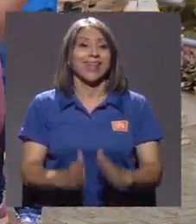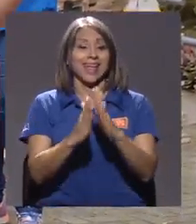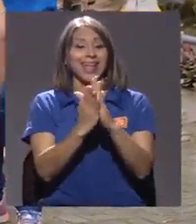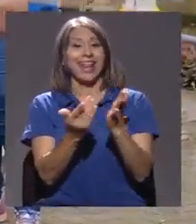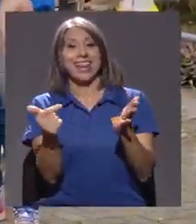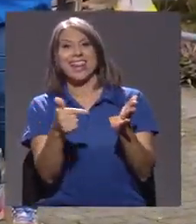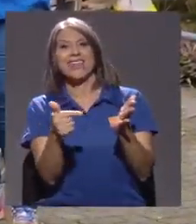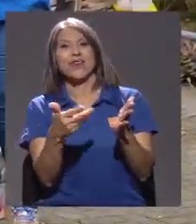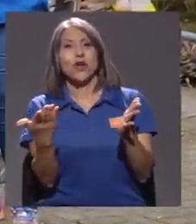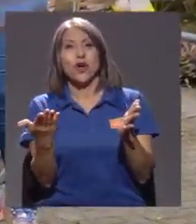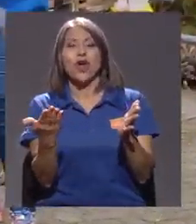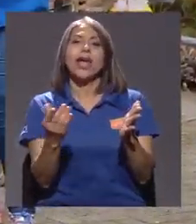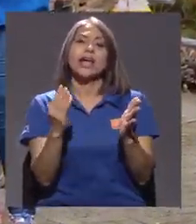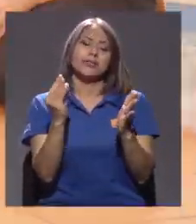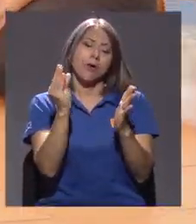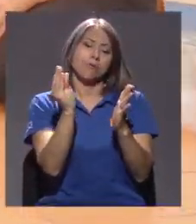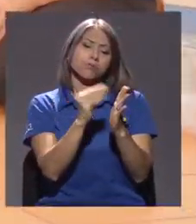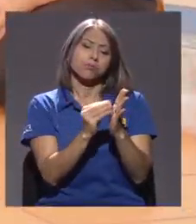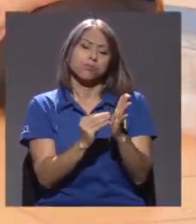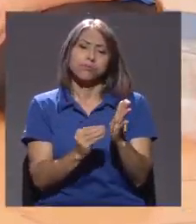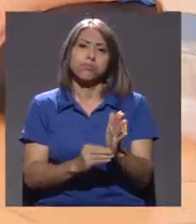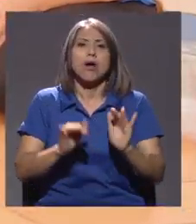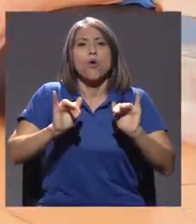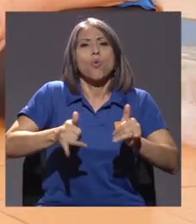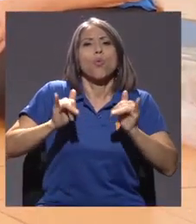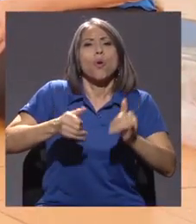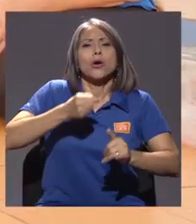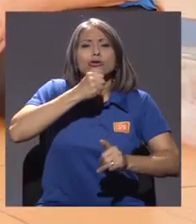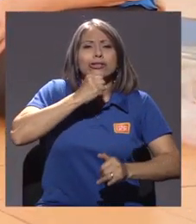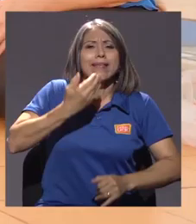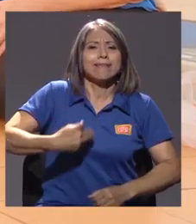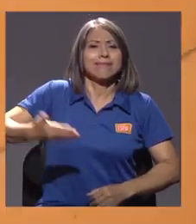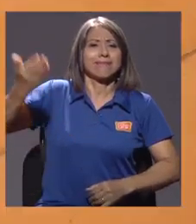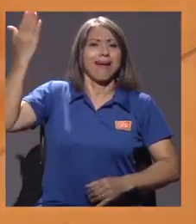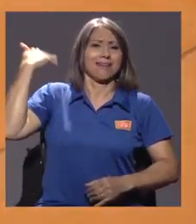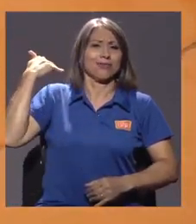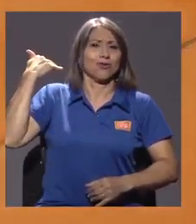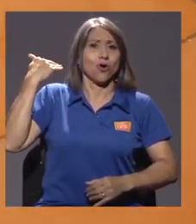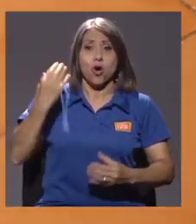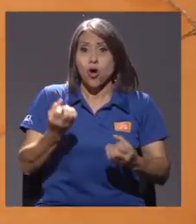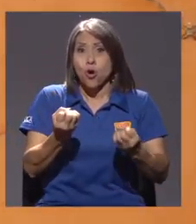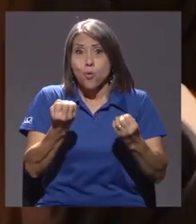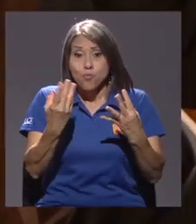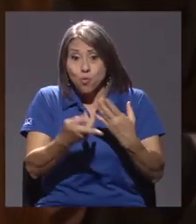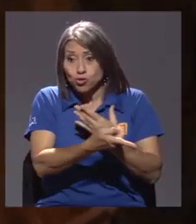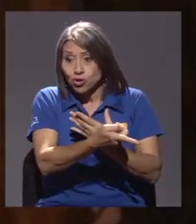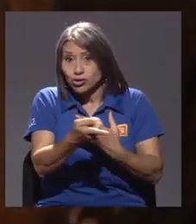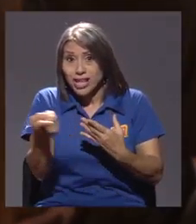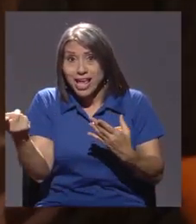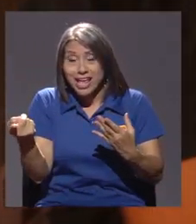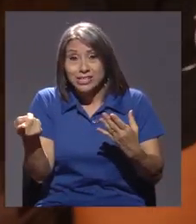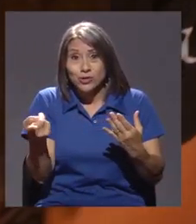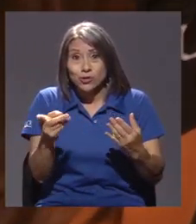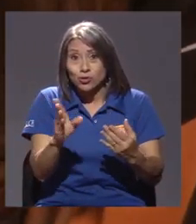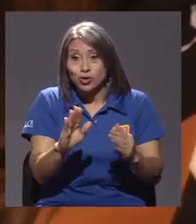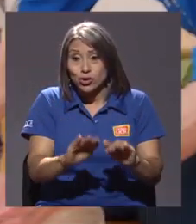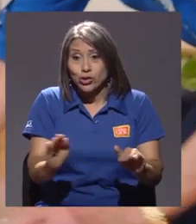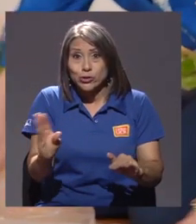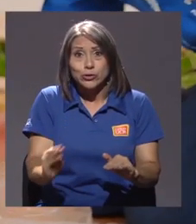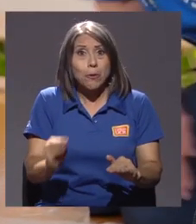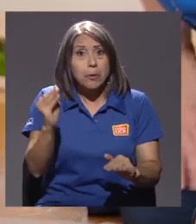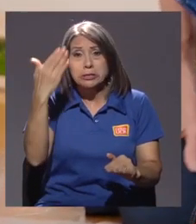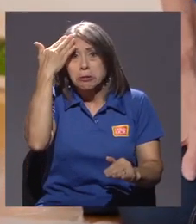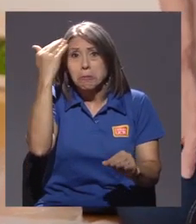El libro consiste en un compendio de los juegos de antaño, muchos de ellos desconocidos por las generaciones más